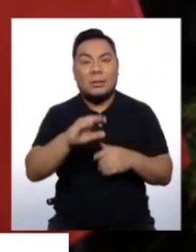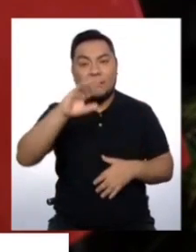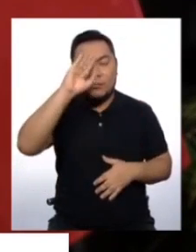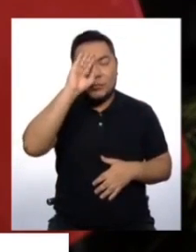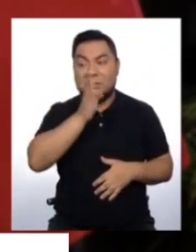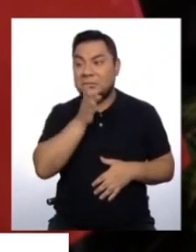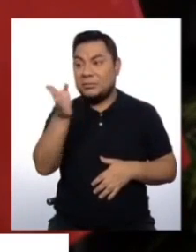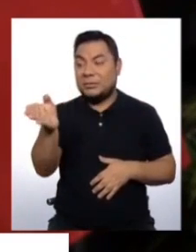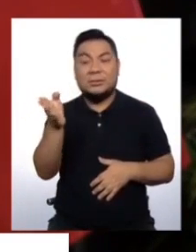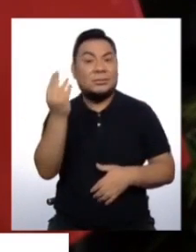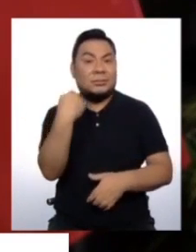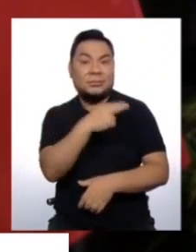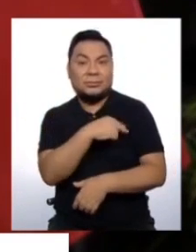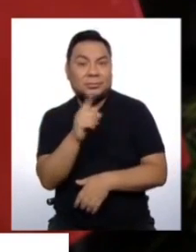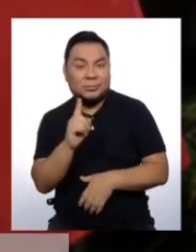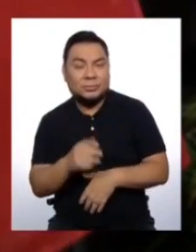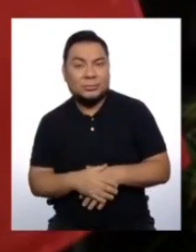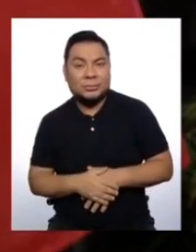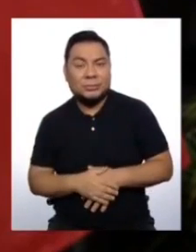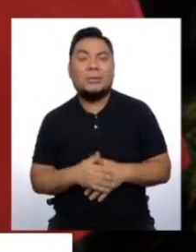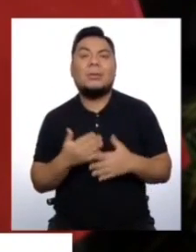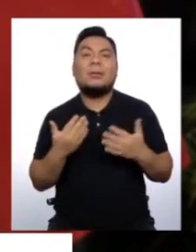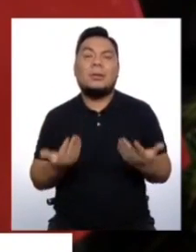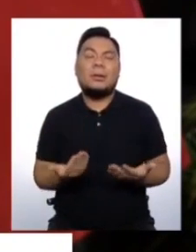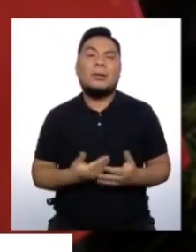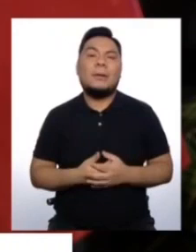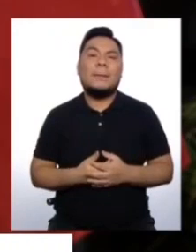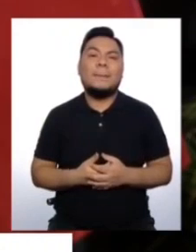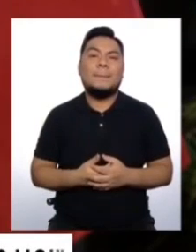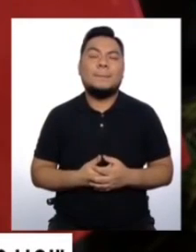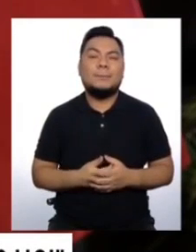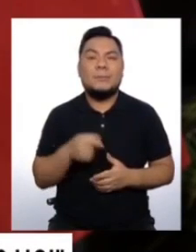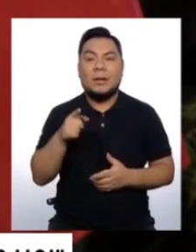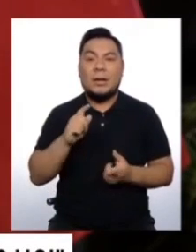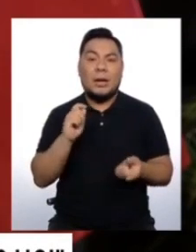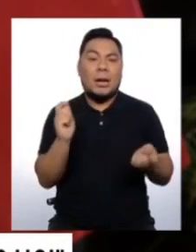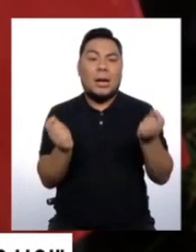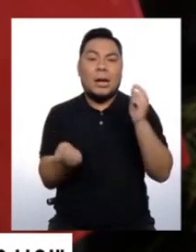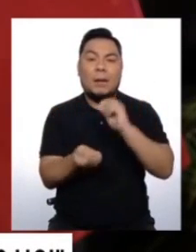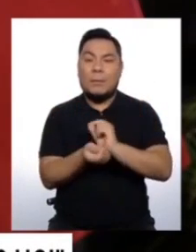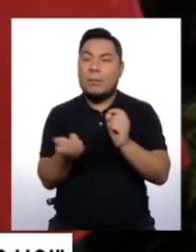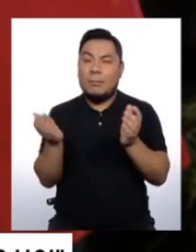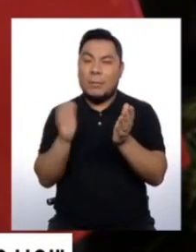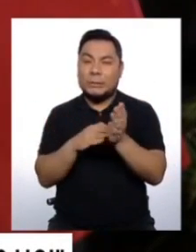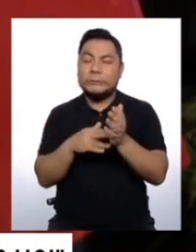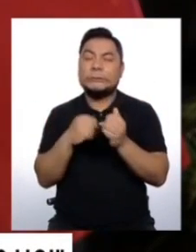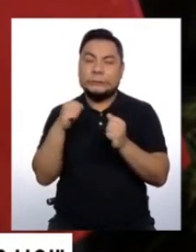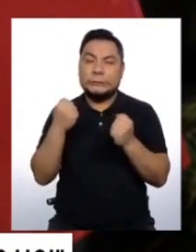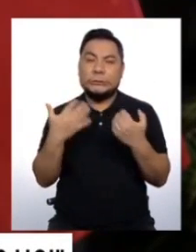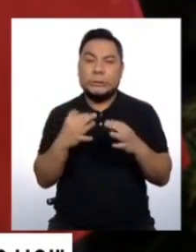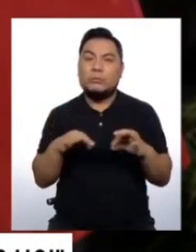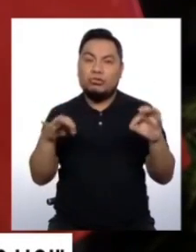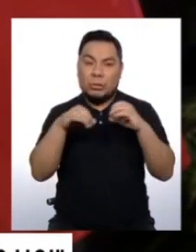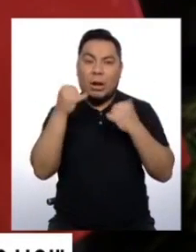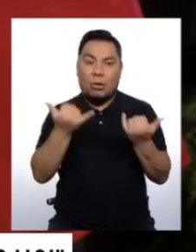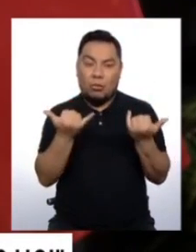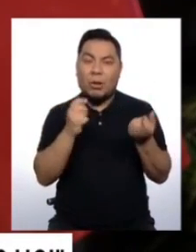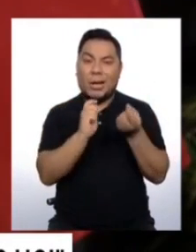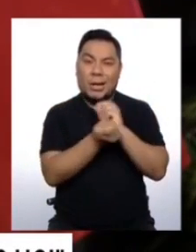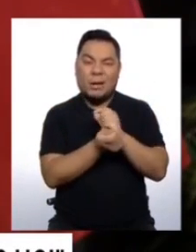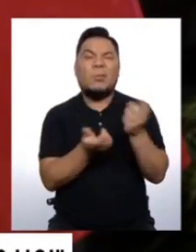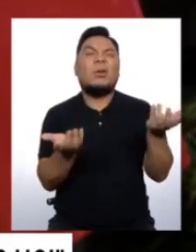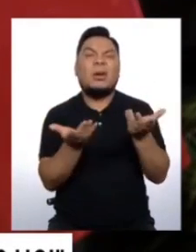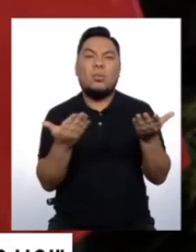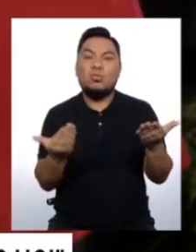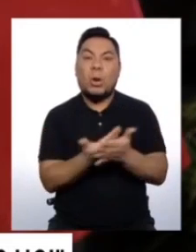hospital. Y el cambio más de fondo que estamos haciendo en este momento es